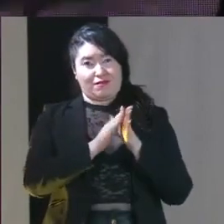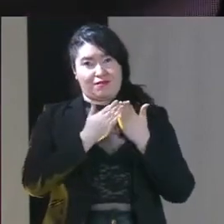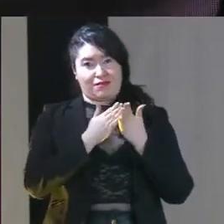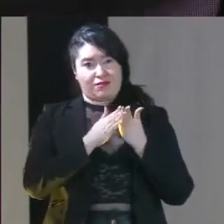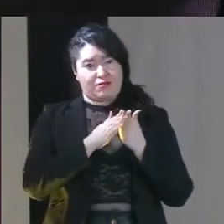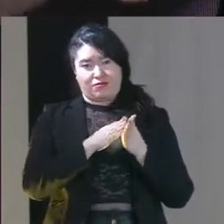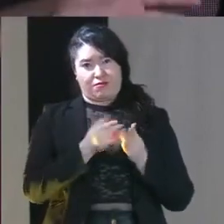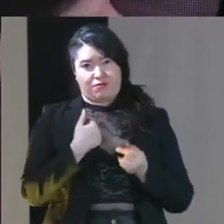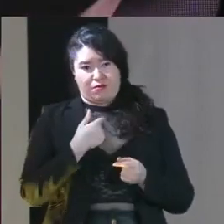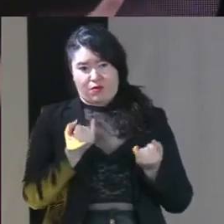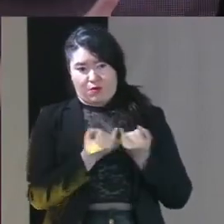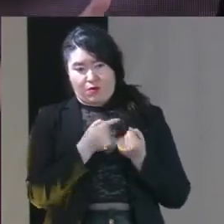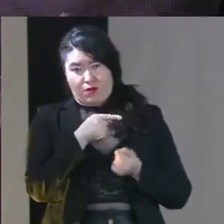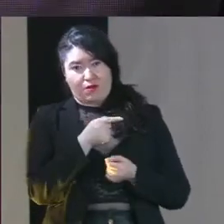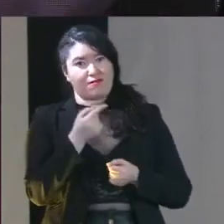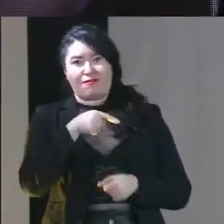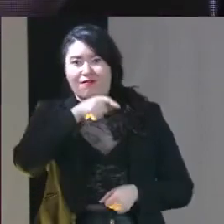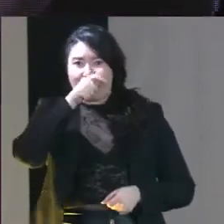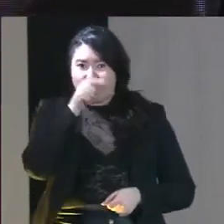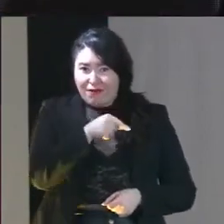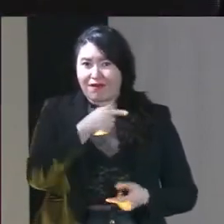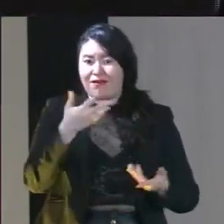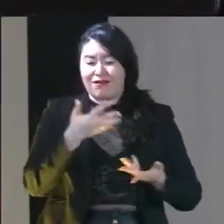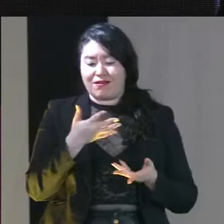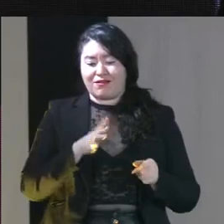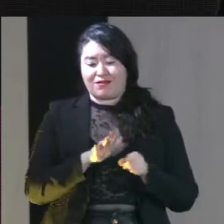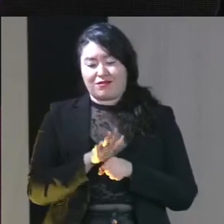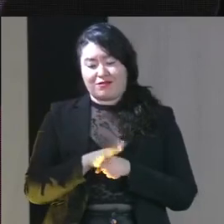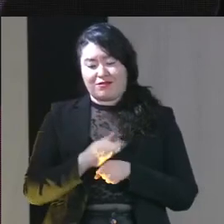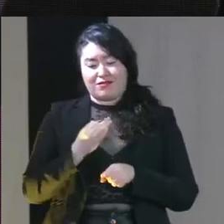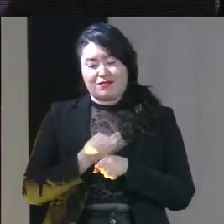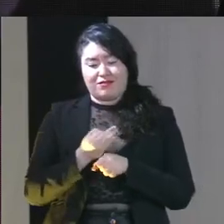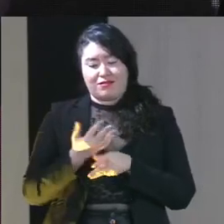como Armando Bartra, sino Armando Bartra.